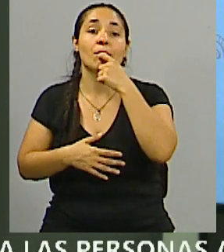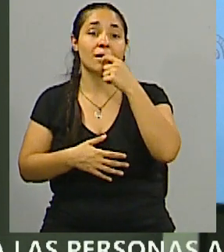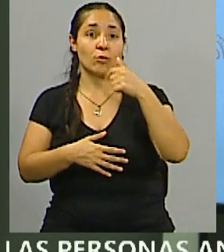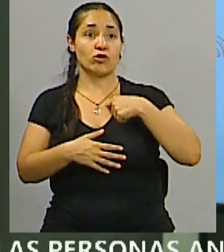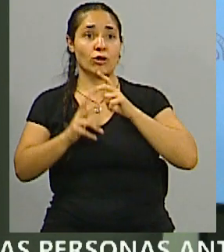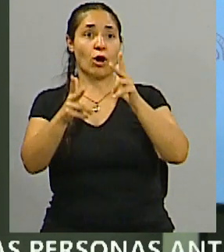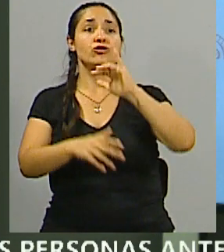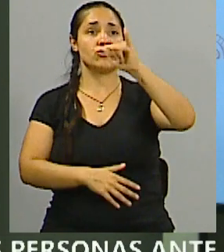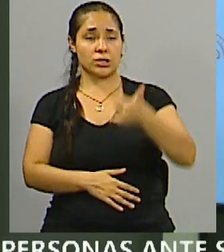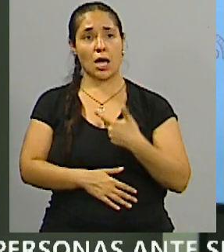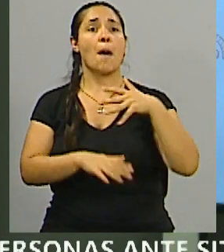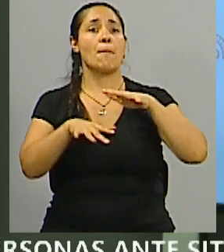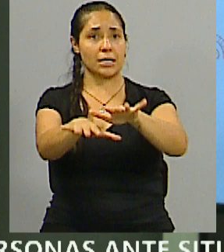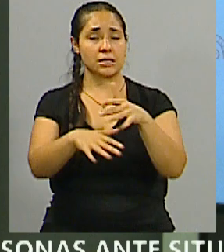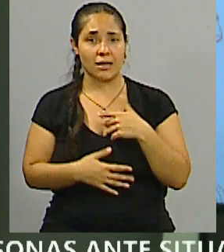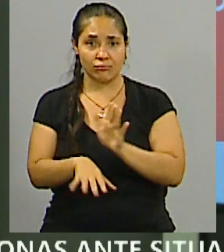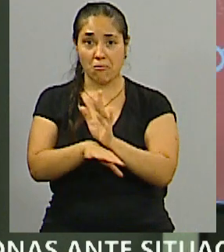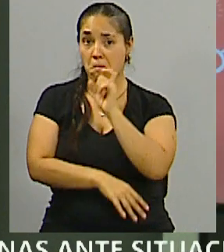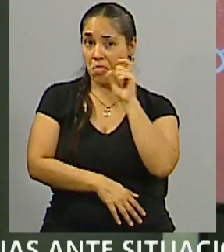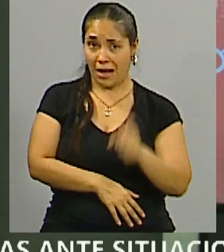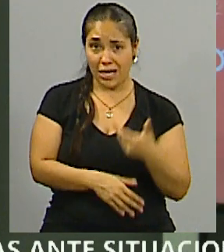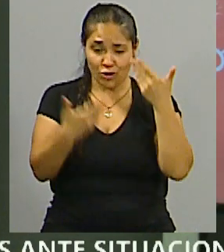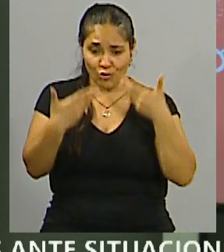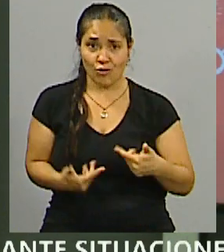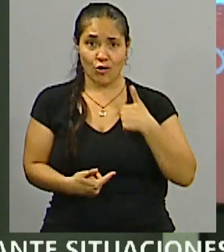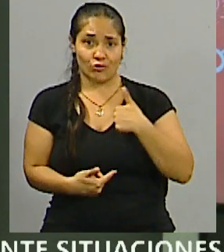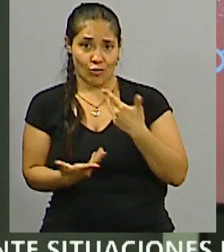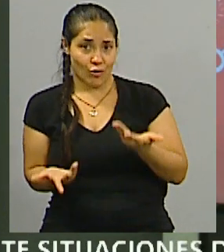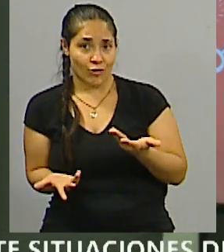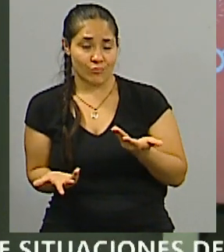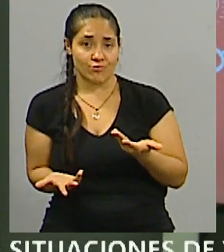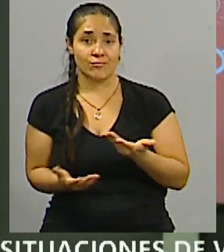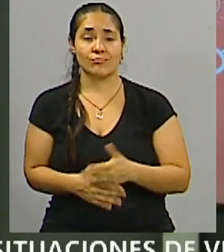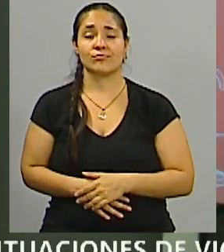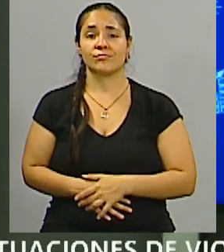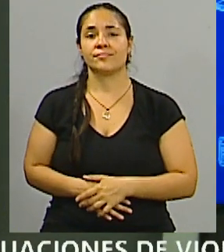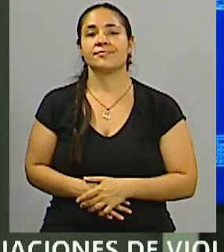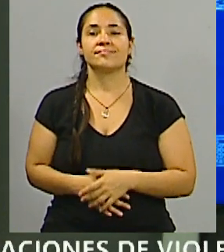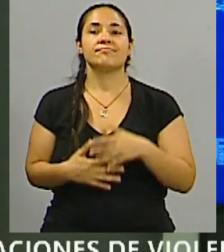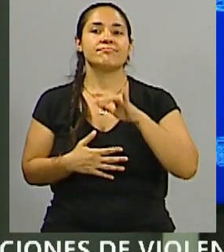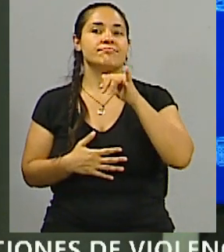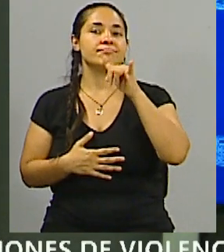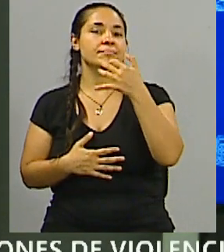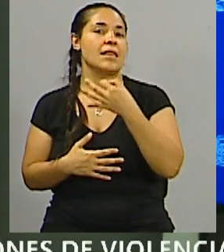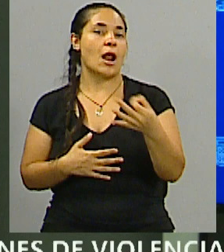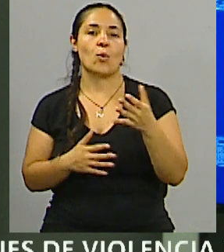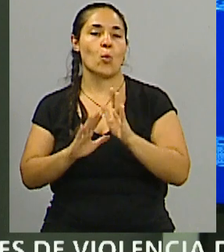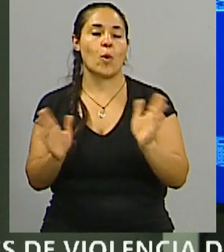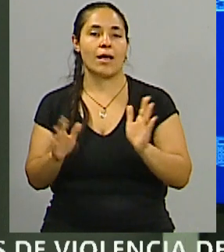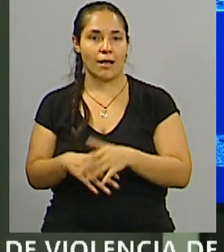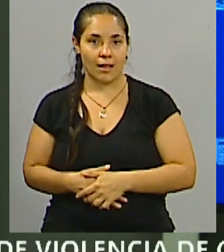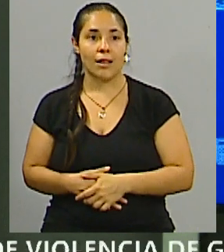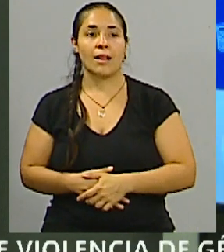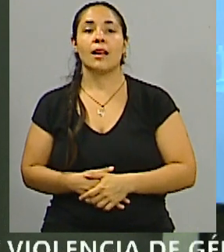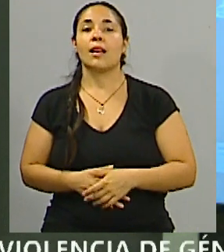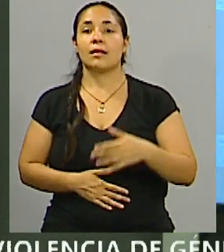marcha, ¿qué? ¿Acaso cometo un delito por ir a una movilización? Claro, claro, y ahí es donde está